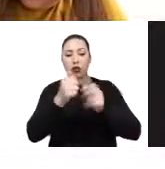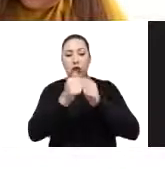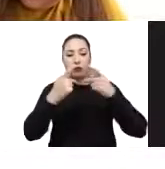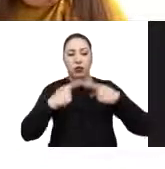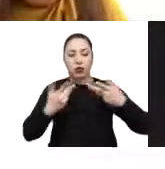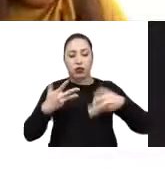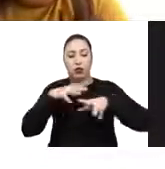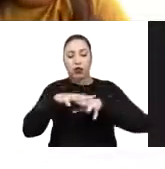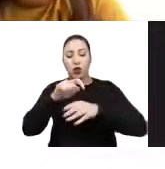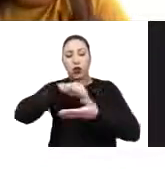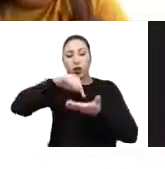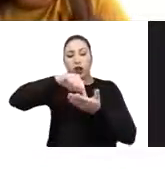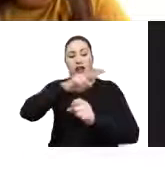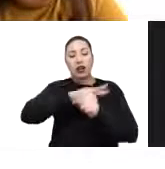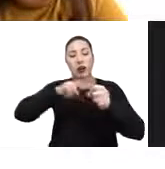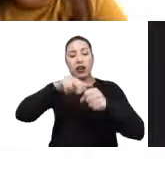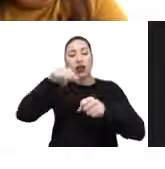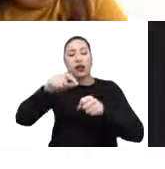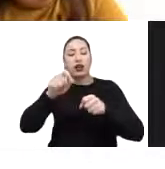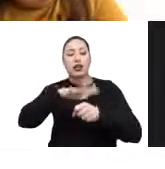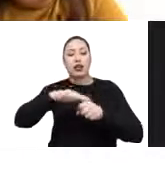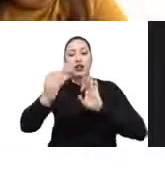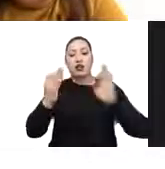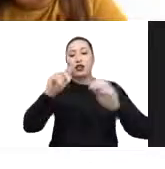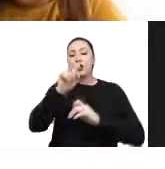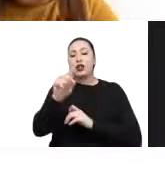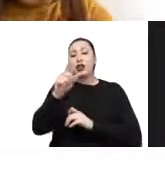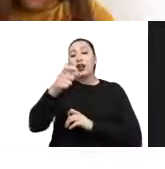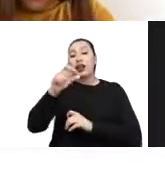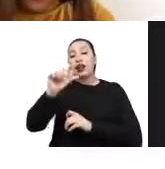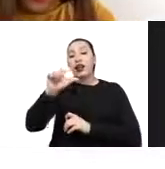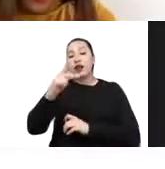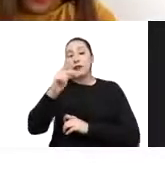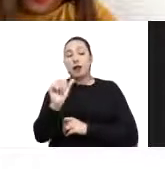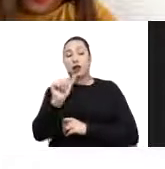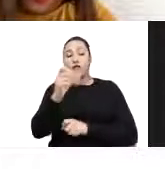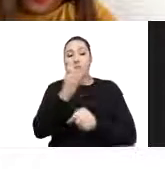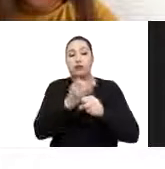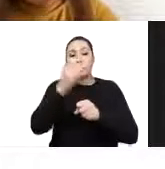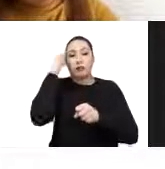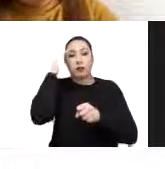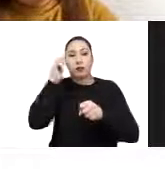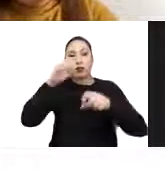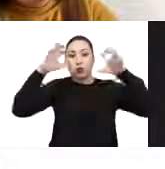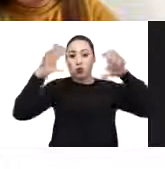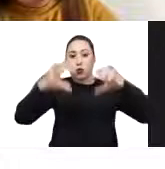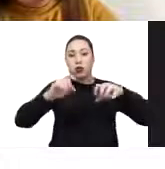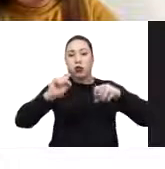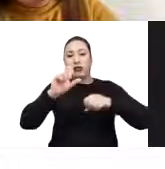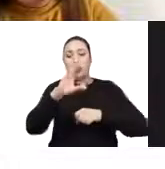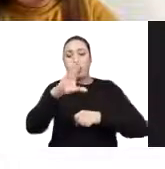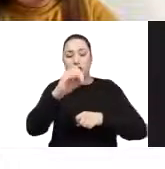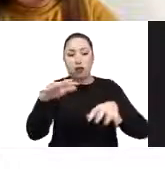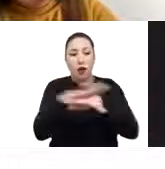la zona de Jalapa, las variables climáticas que estamos midiendo, los rangos de cambios en